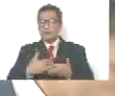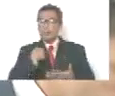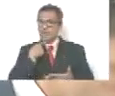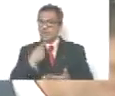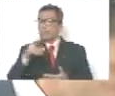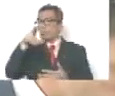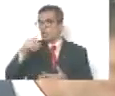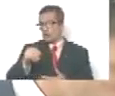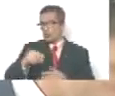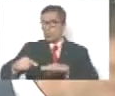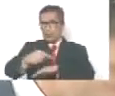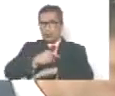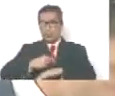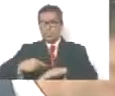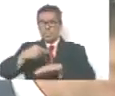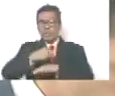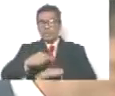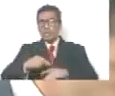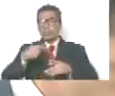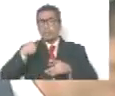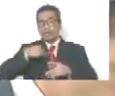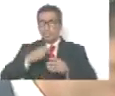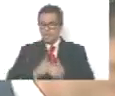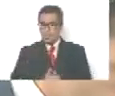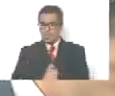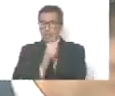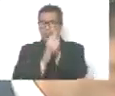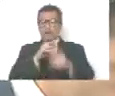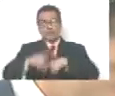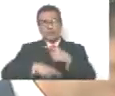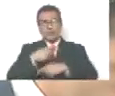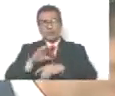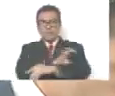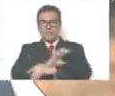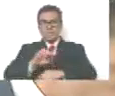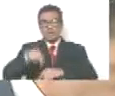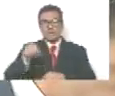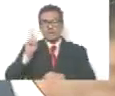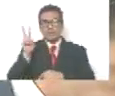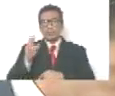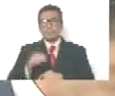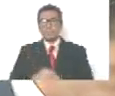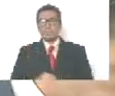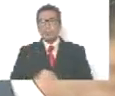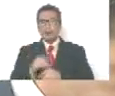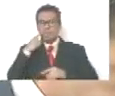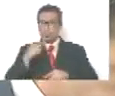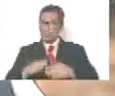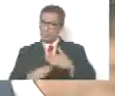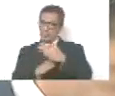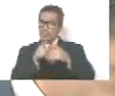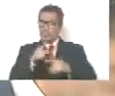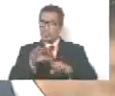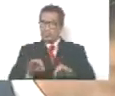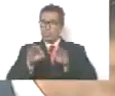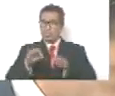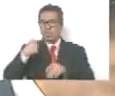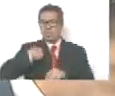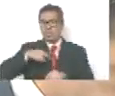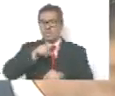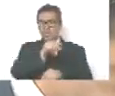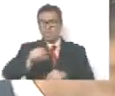Estado que debe regir el destino del proceso educativo en Venezuela, y pone freno a ese interés que tenían estos sectores